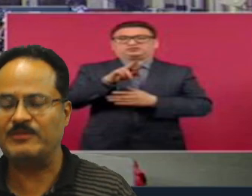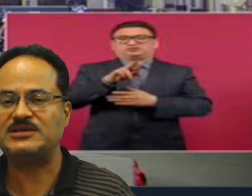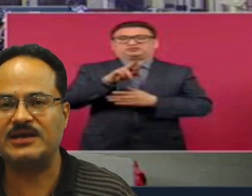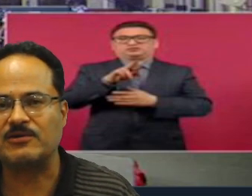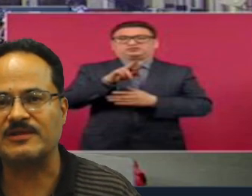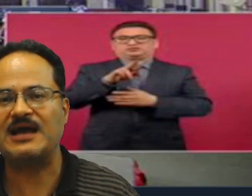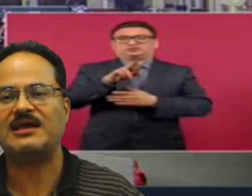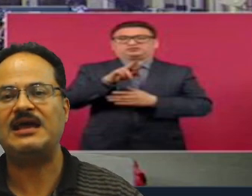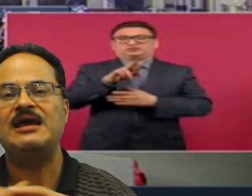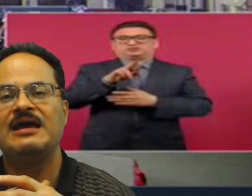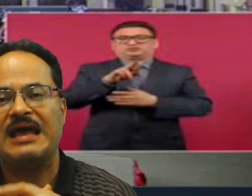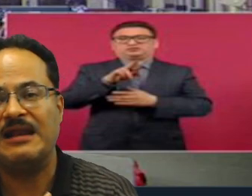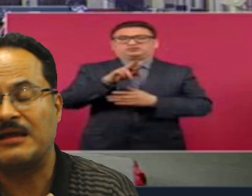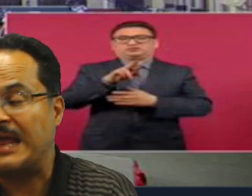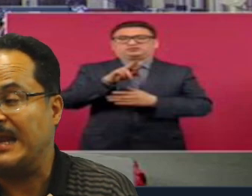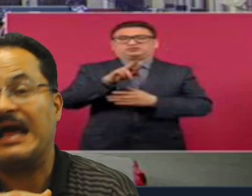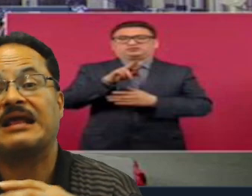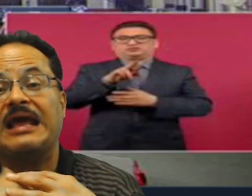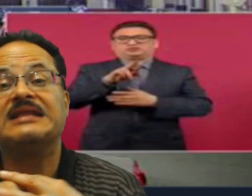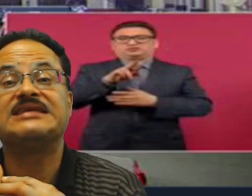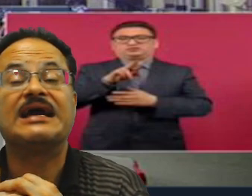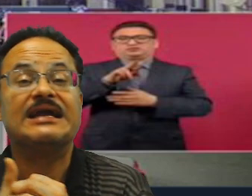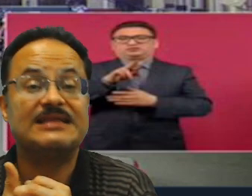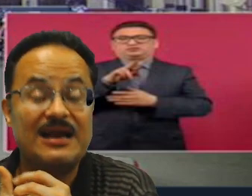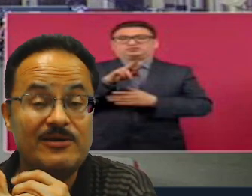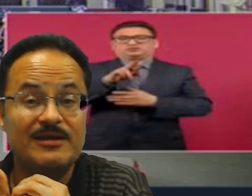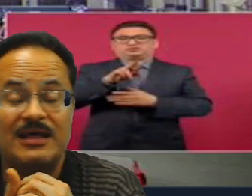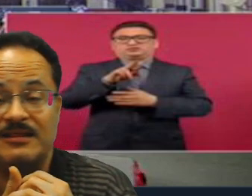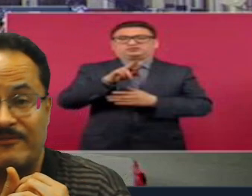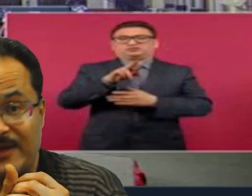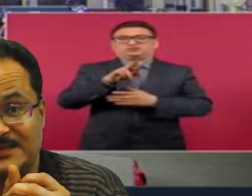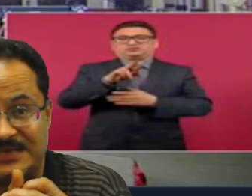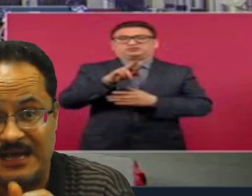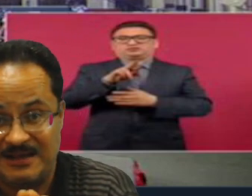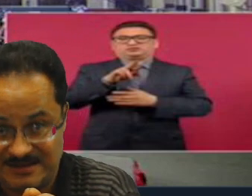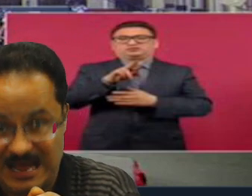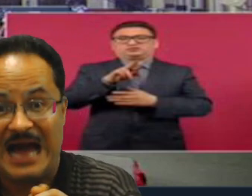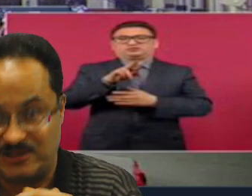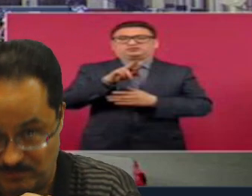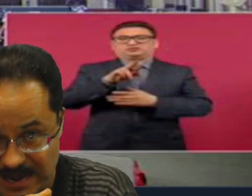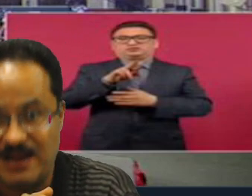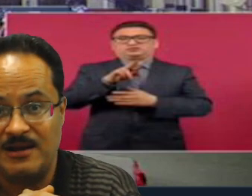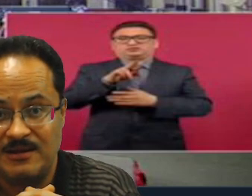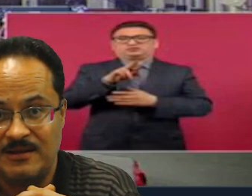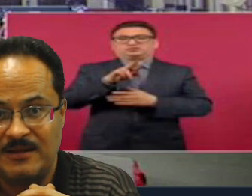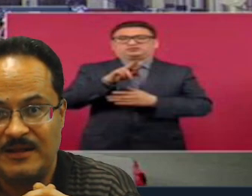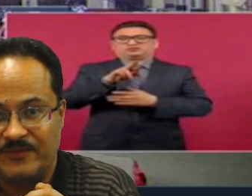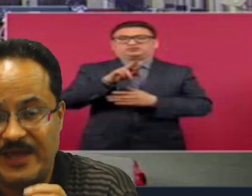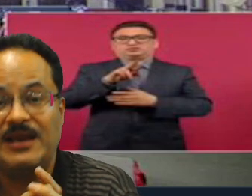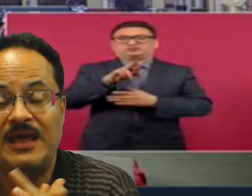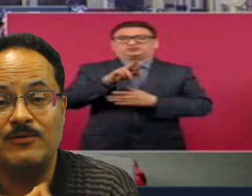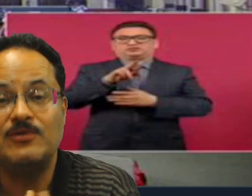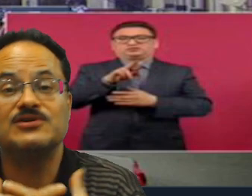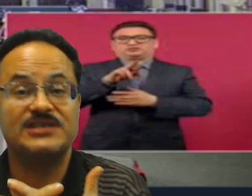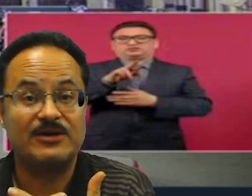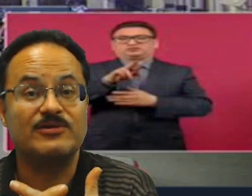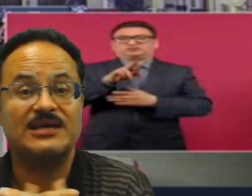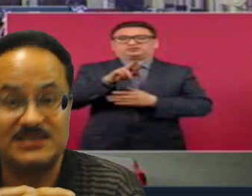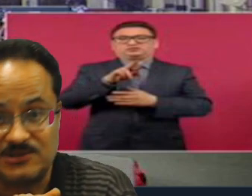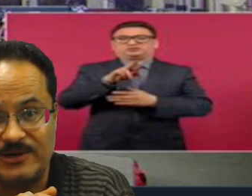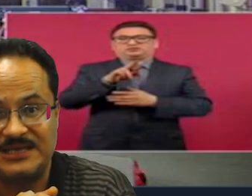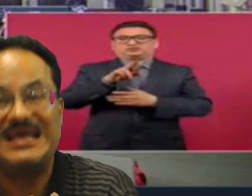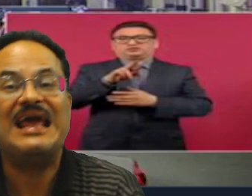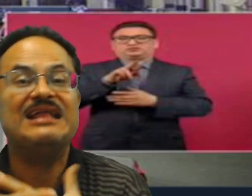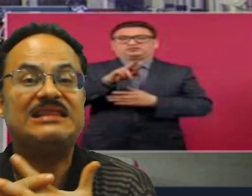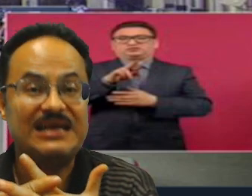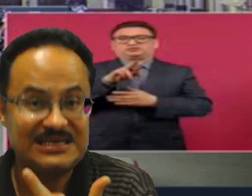hemos de recordar que el el secretario de la defensa actual tiene un consejo de